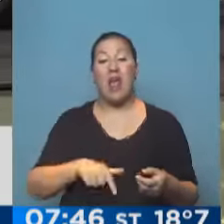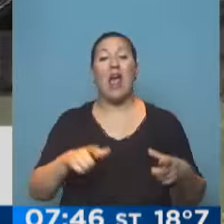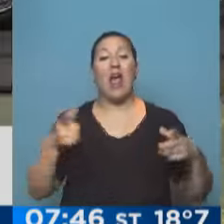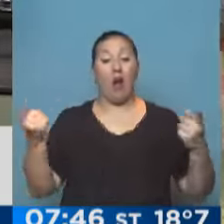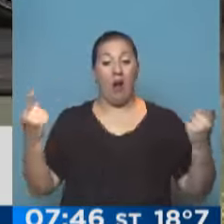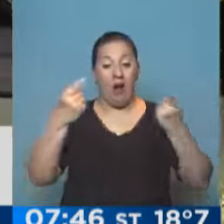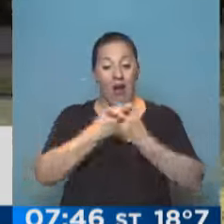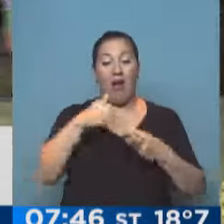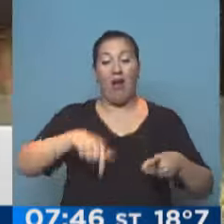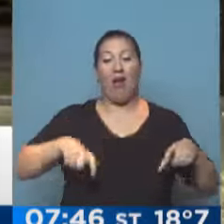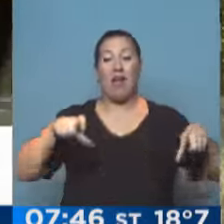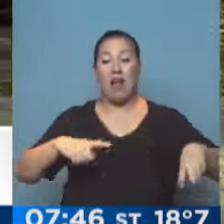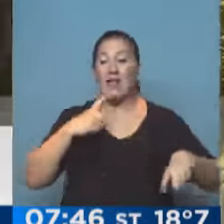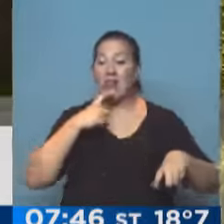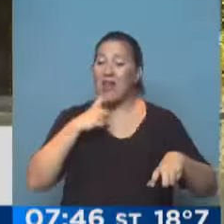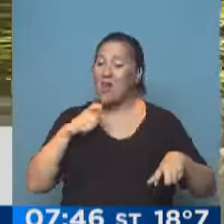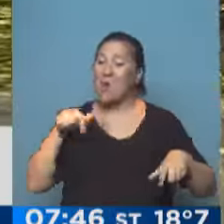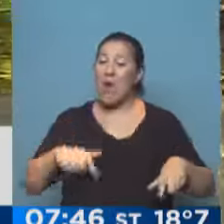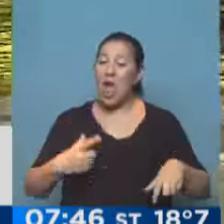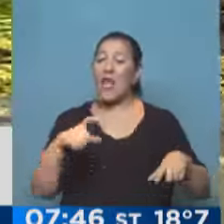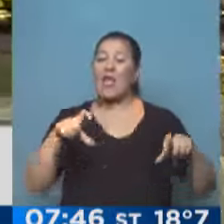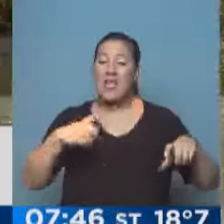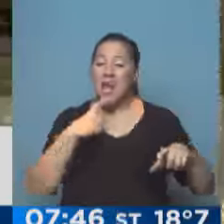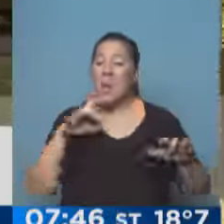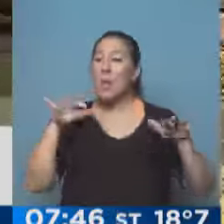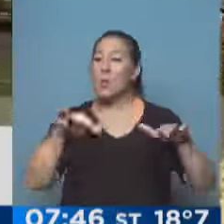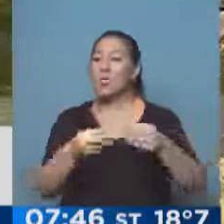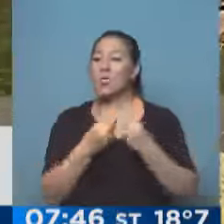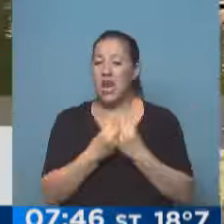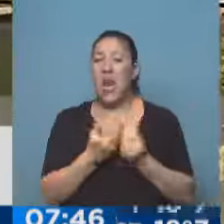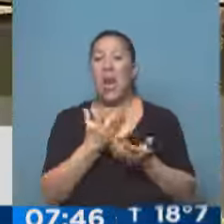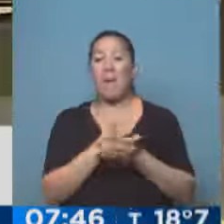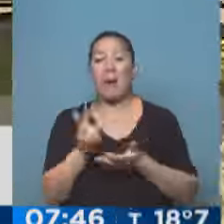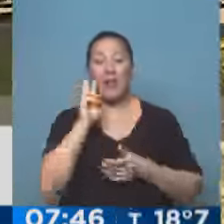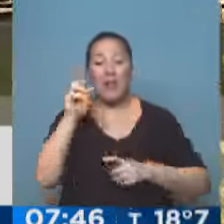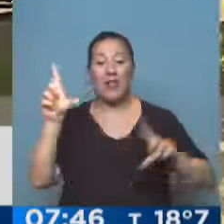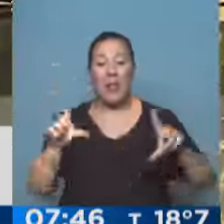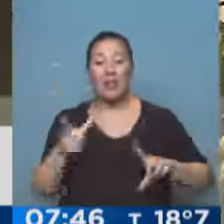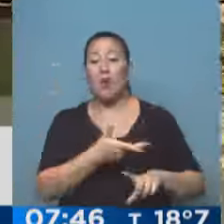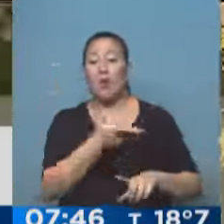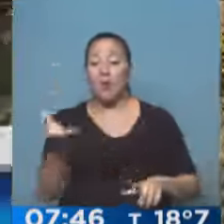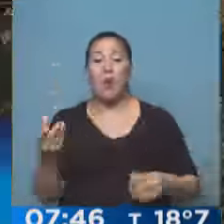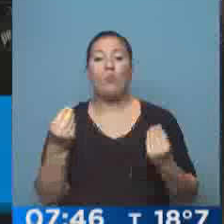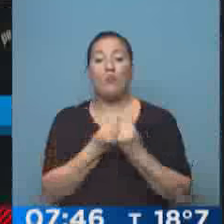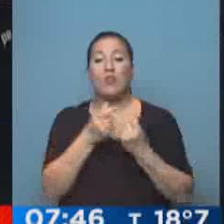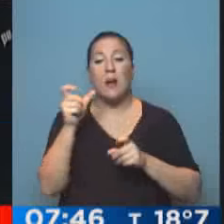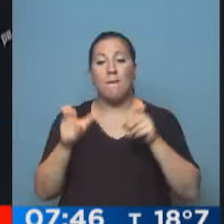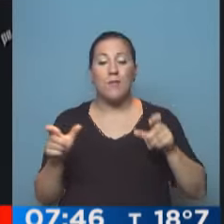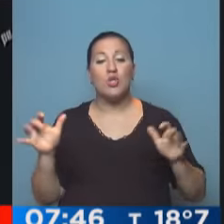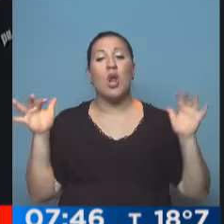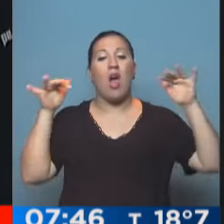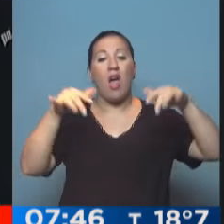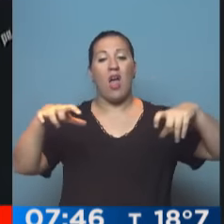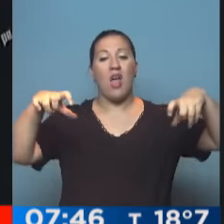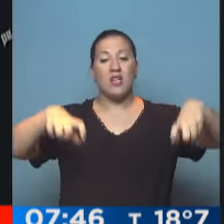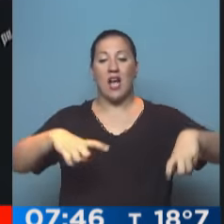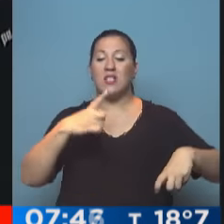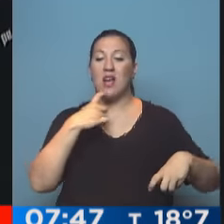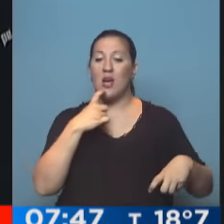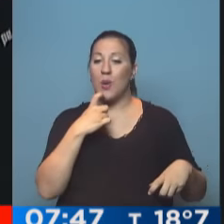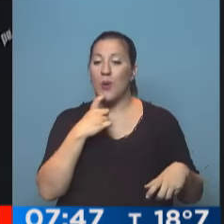Monumental absolutamente repleto, chicos. Más allá de verlo por la pantalla de la televisión pública, mucha gente en el Estadio Monumental,